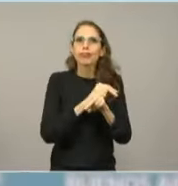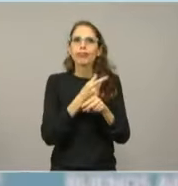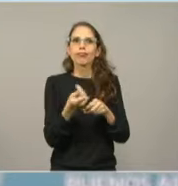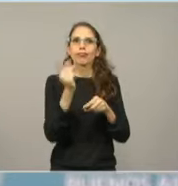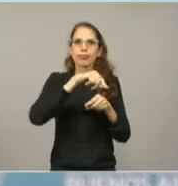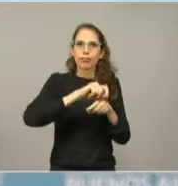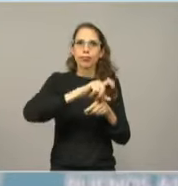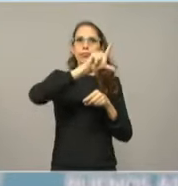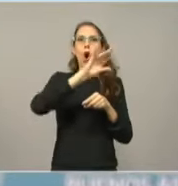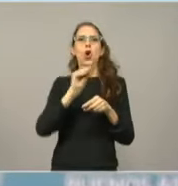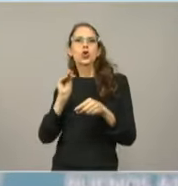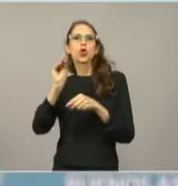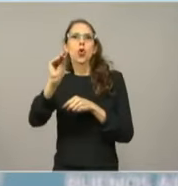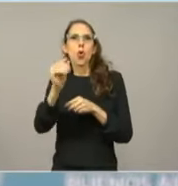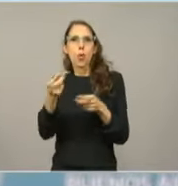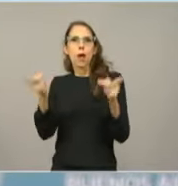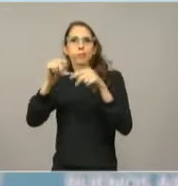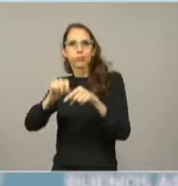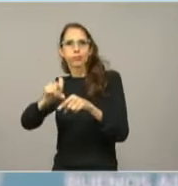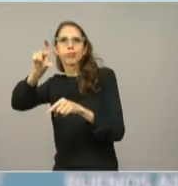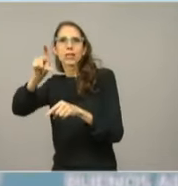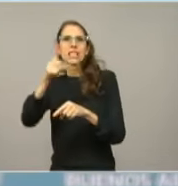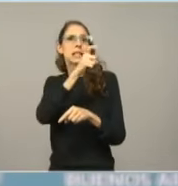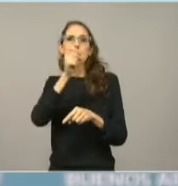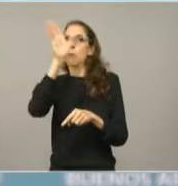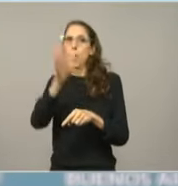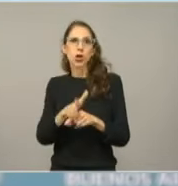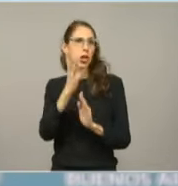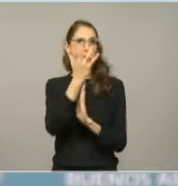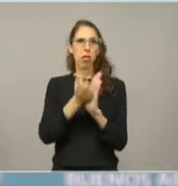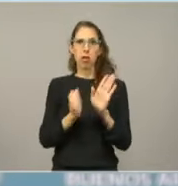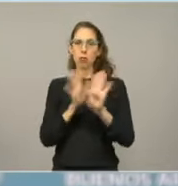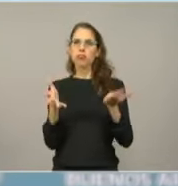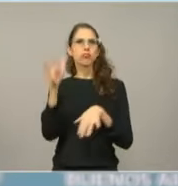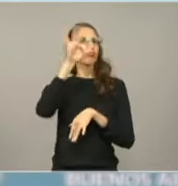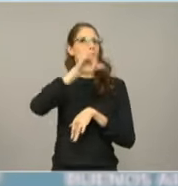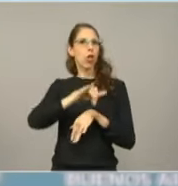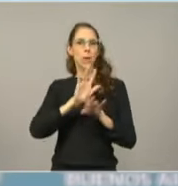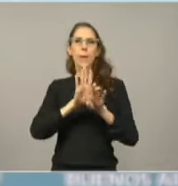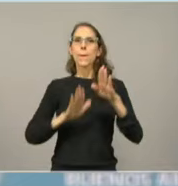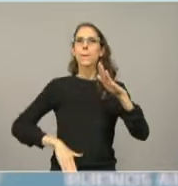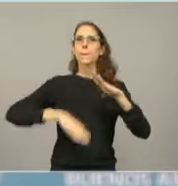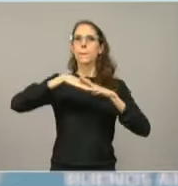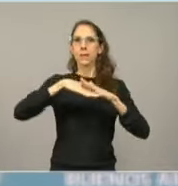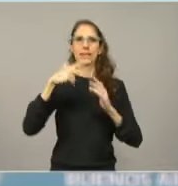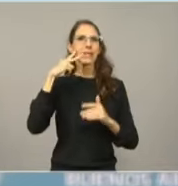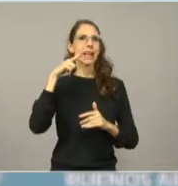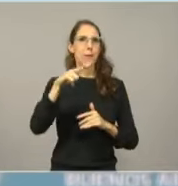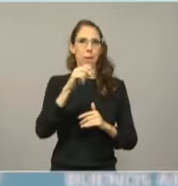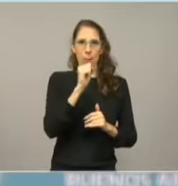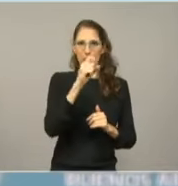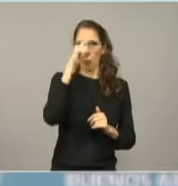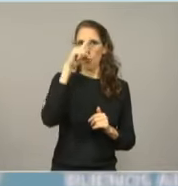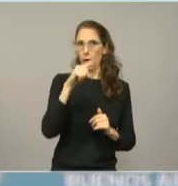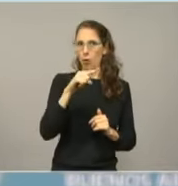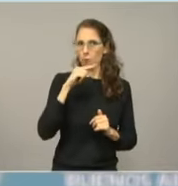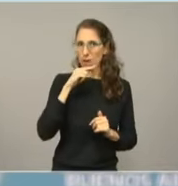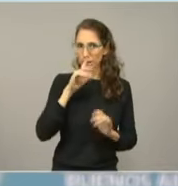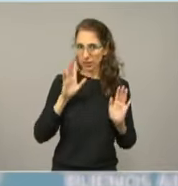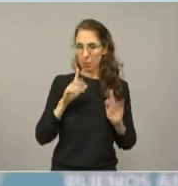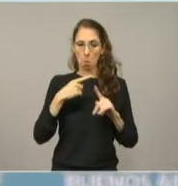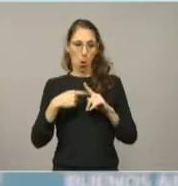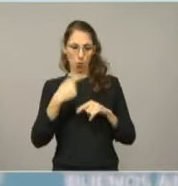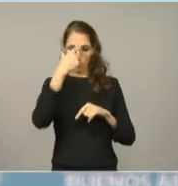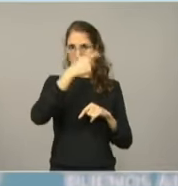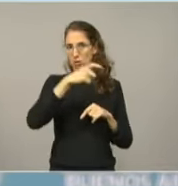etcétera en ese caso es 100% de ahorro todos los días con un tope unificado de 3,000 pes por mes y por